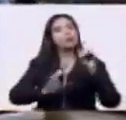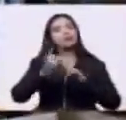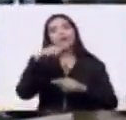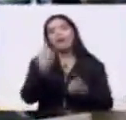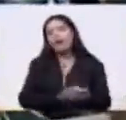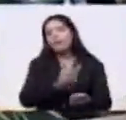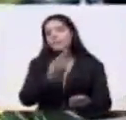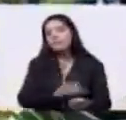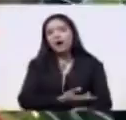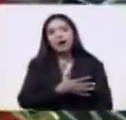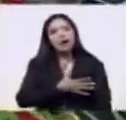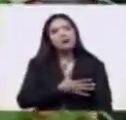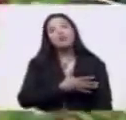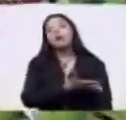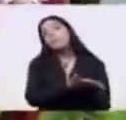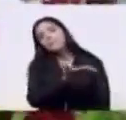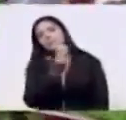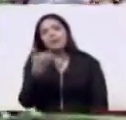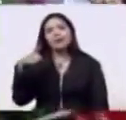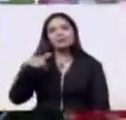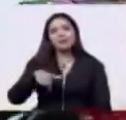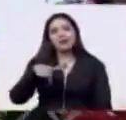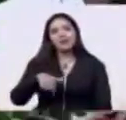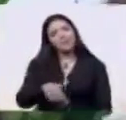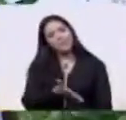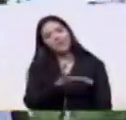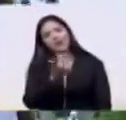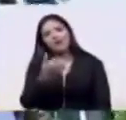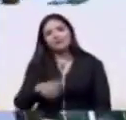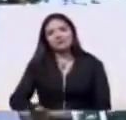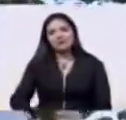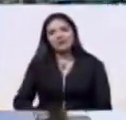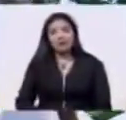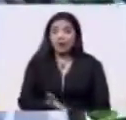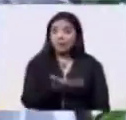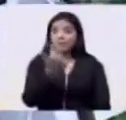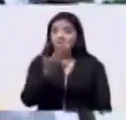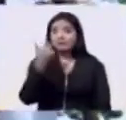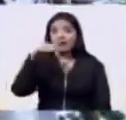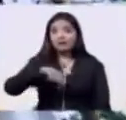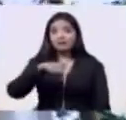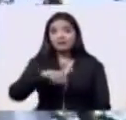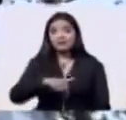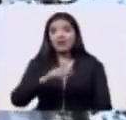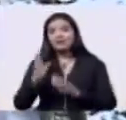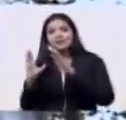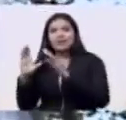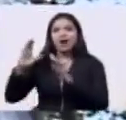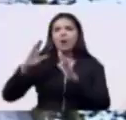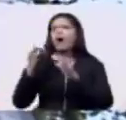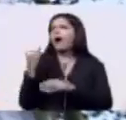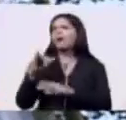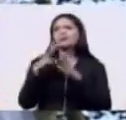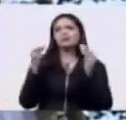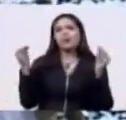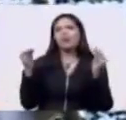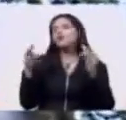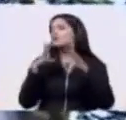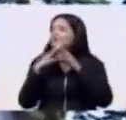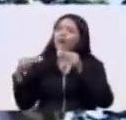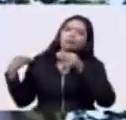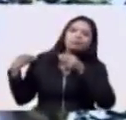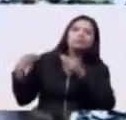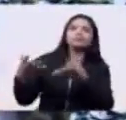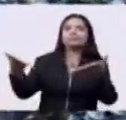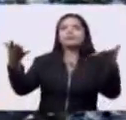hermanos, hermanos, vente con nosotros, vente, vente con nosotros. San Juan todo lo tiene, San Juan todo lo da.